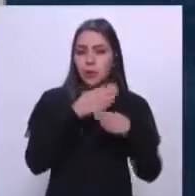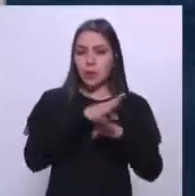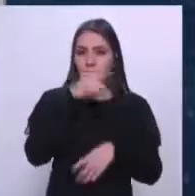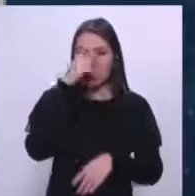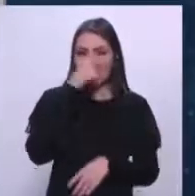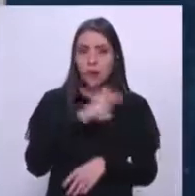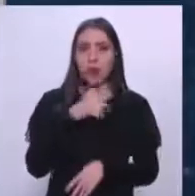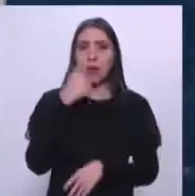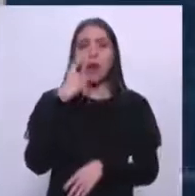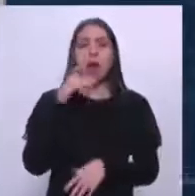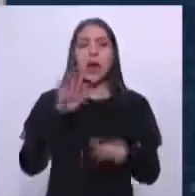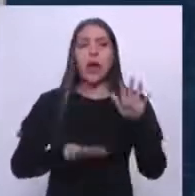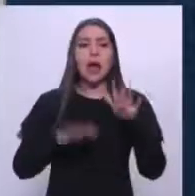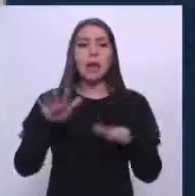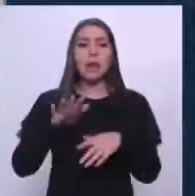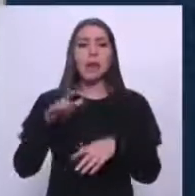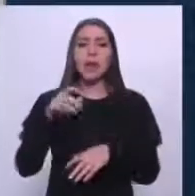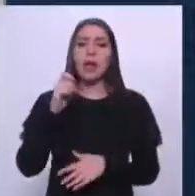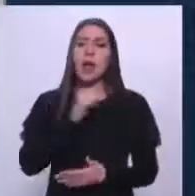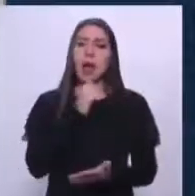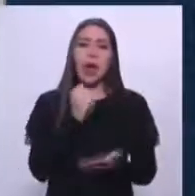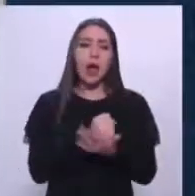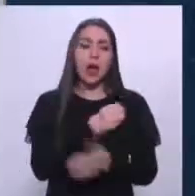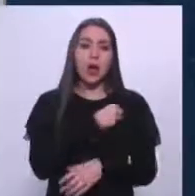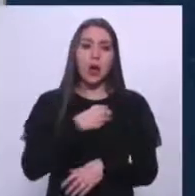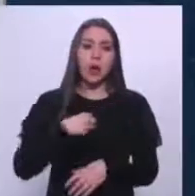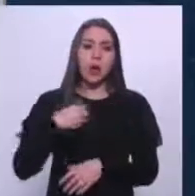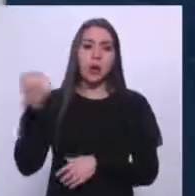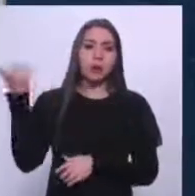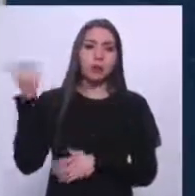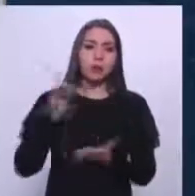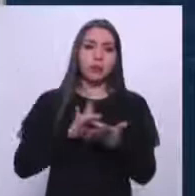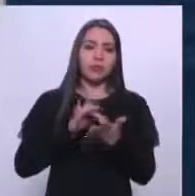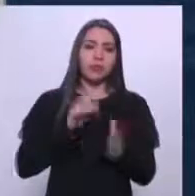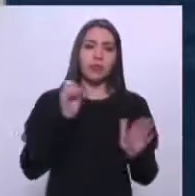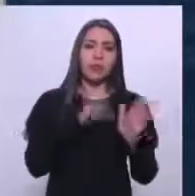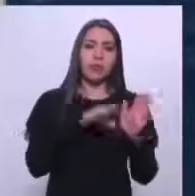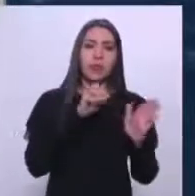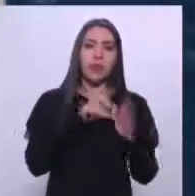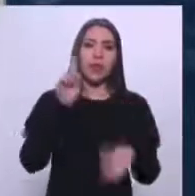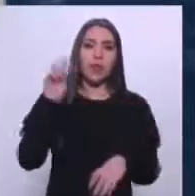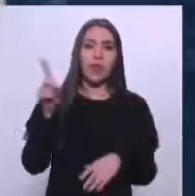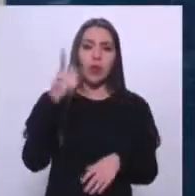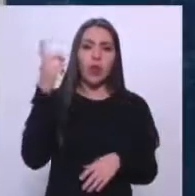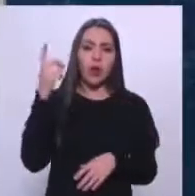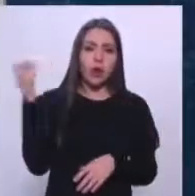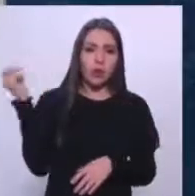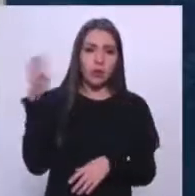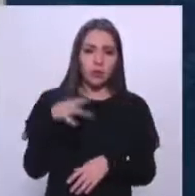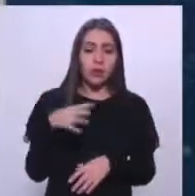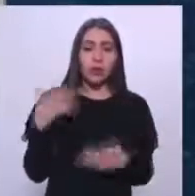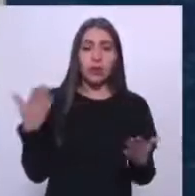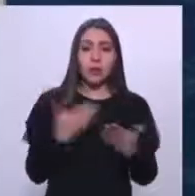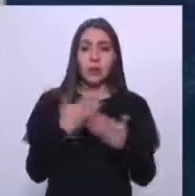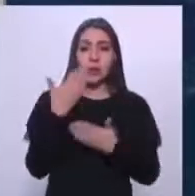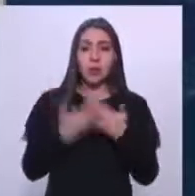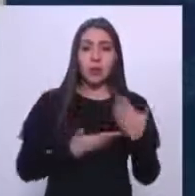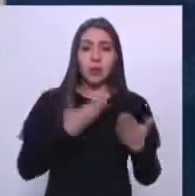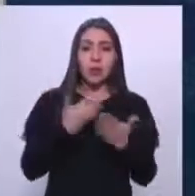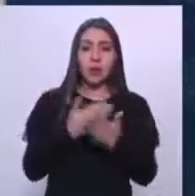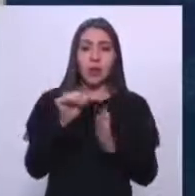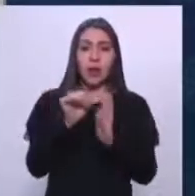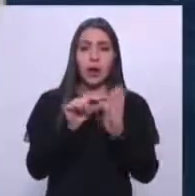para recibir dólares del sistema financiero mexicano. Yo considero que la iniciativa en el